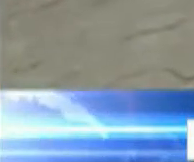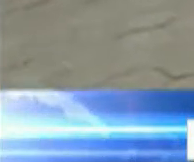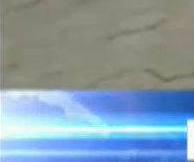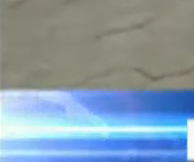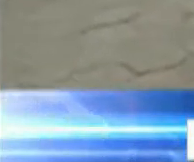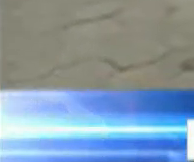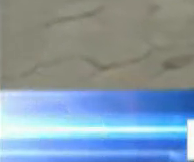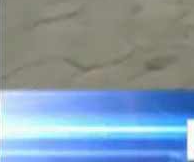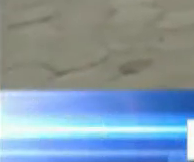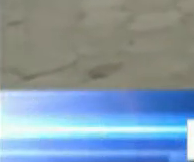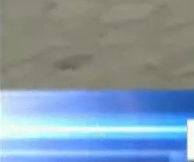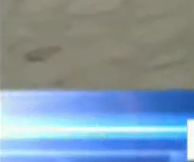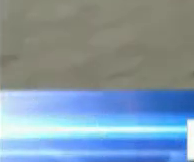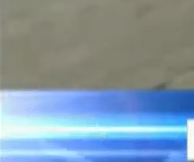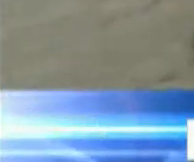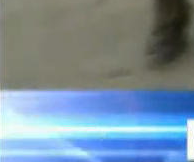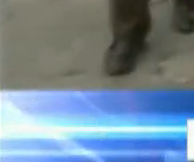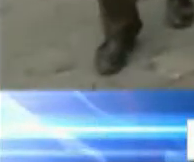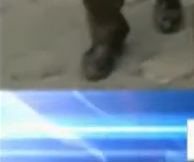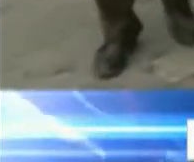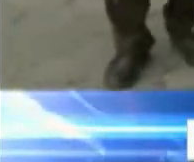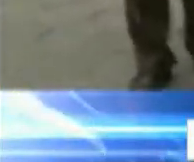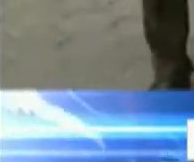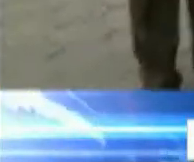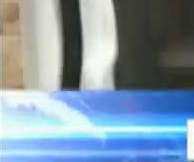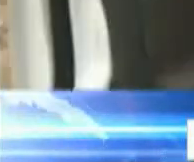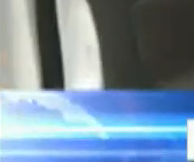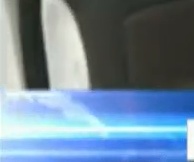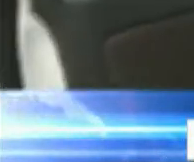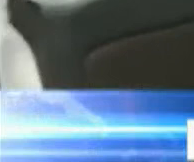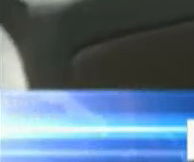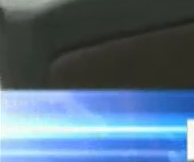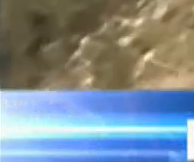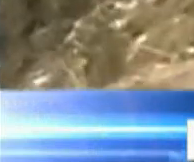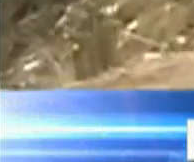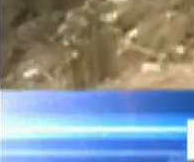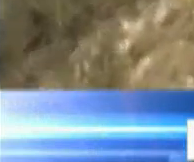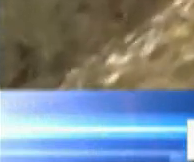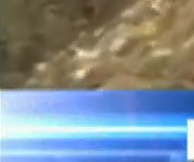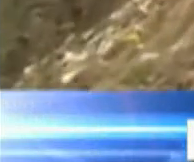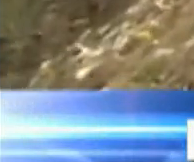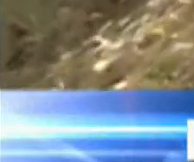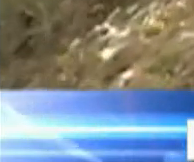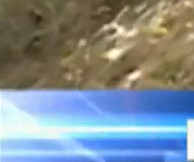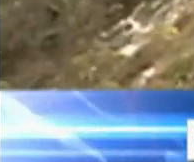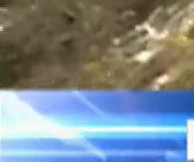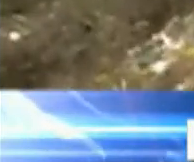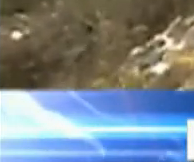que en su intento de fuga se lanzó a una quebrada.